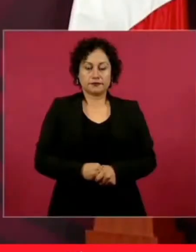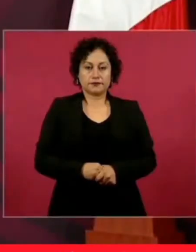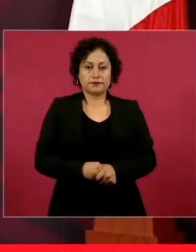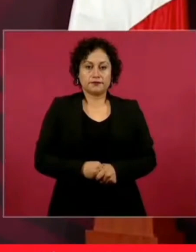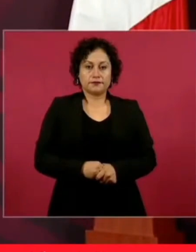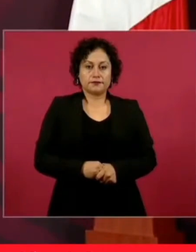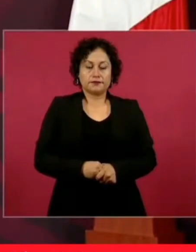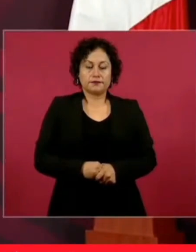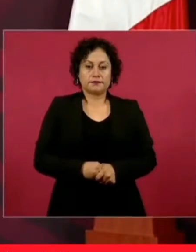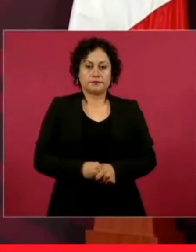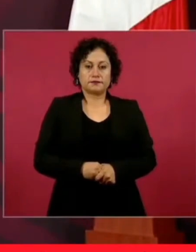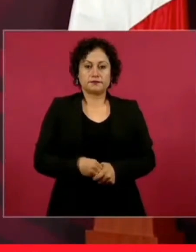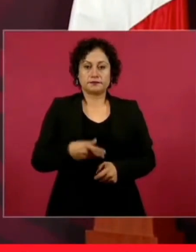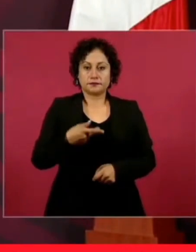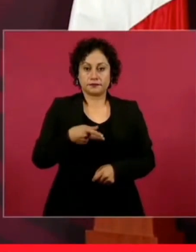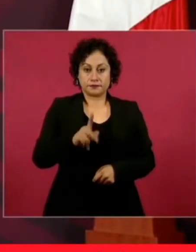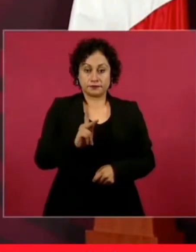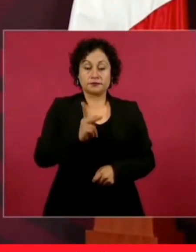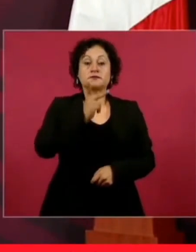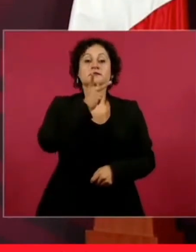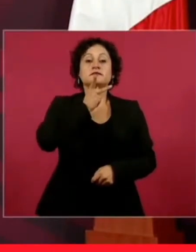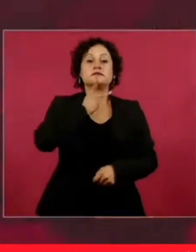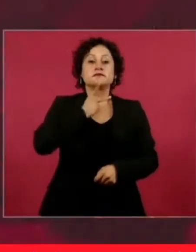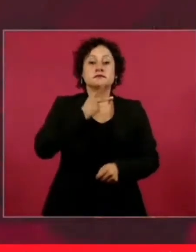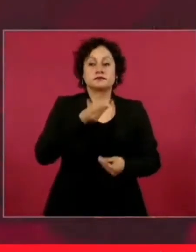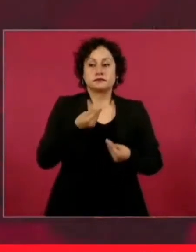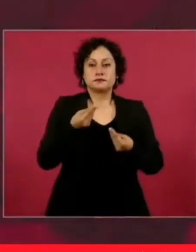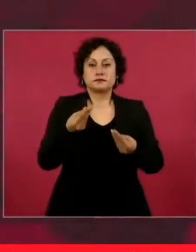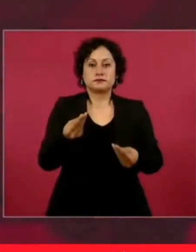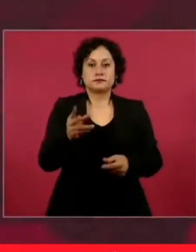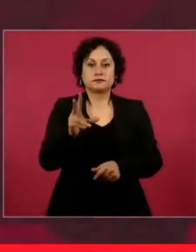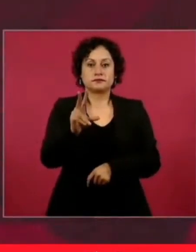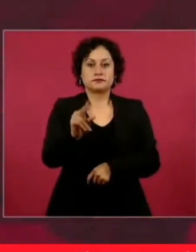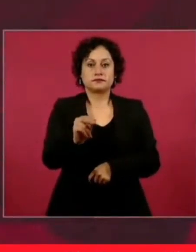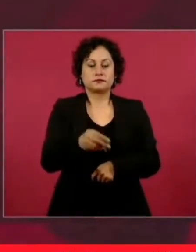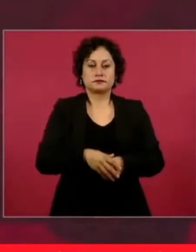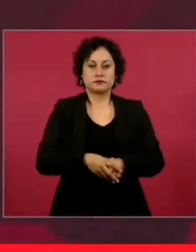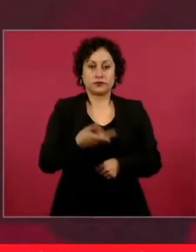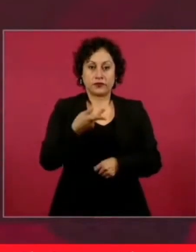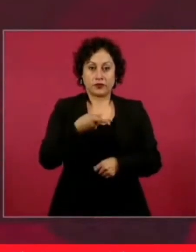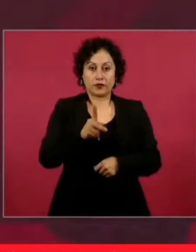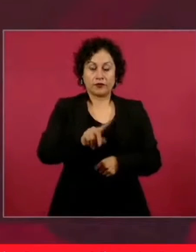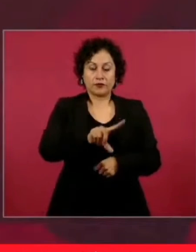pero no le des petróleo. Y entra a México